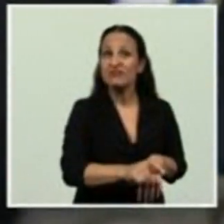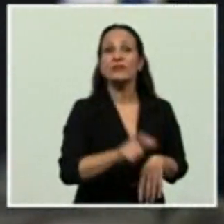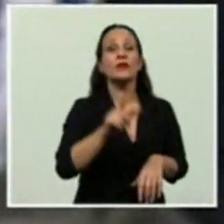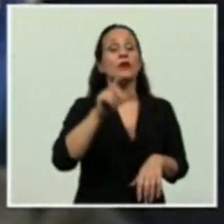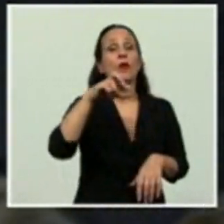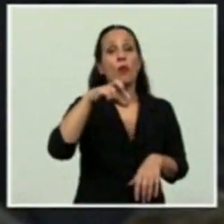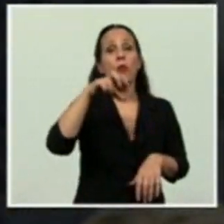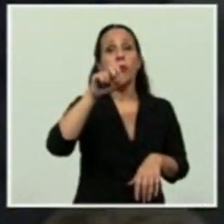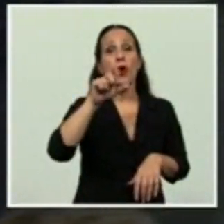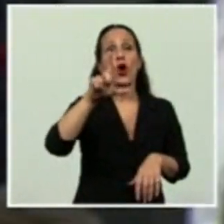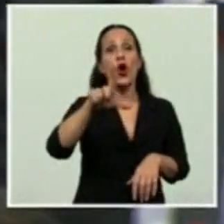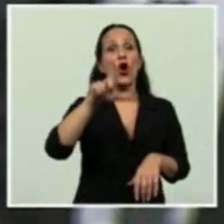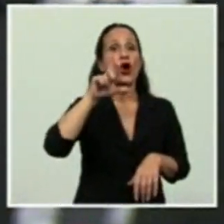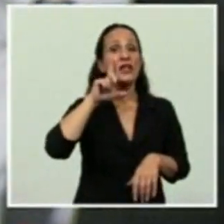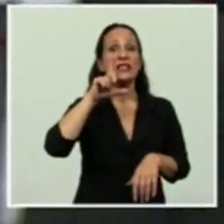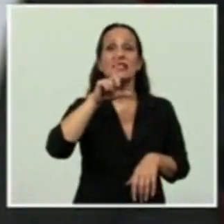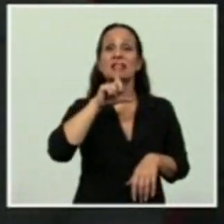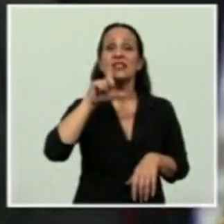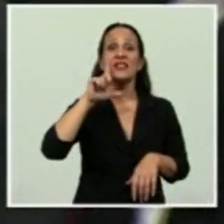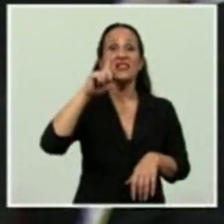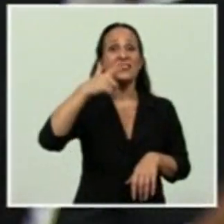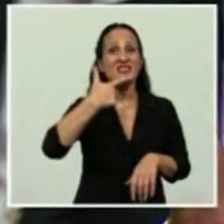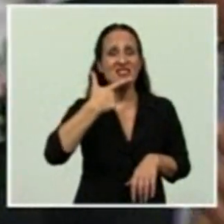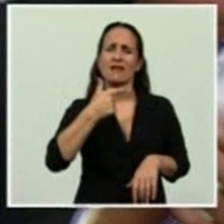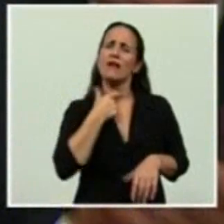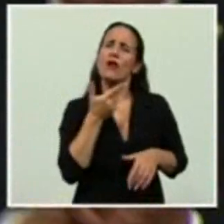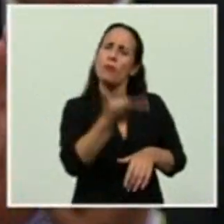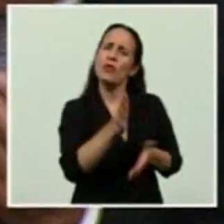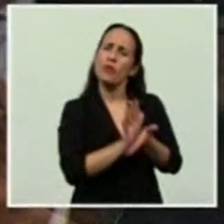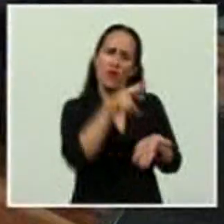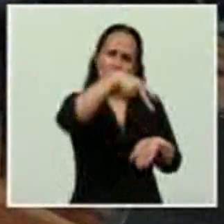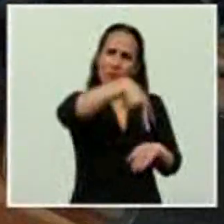Gabriel politi Si se puede parar doctor por favor para que lo vean y lo enfoquen las